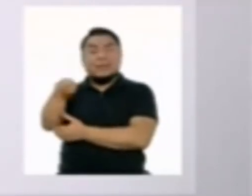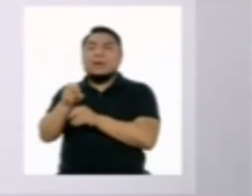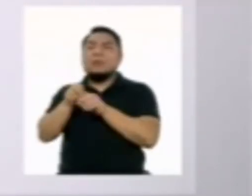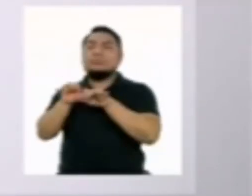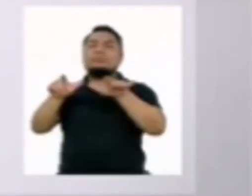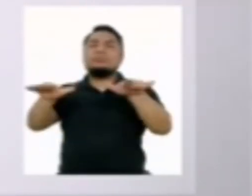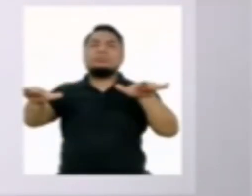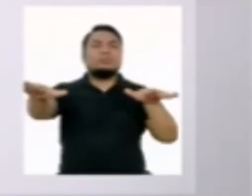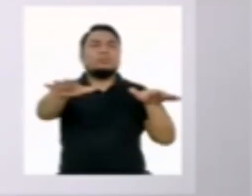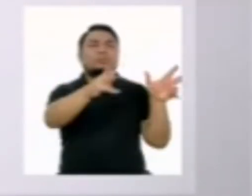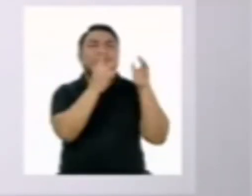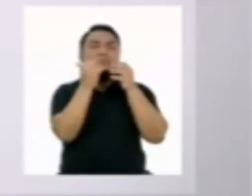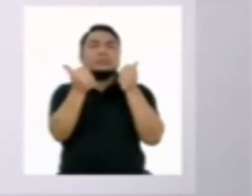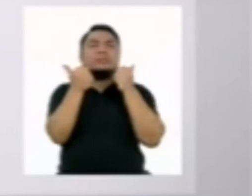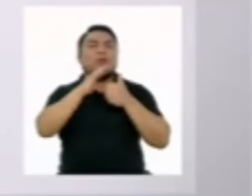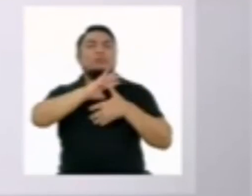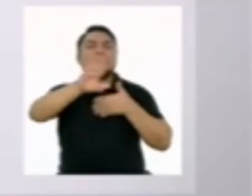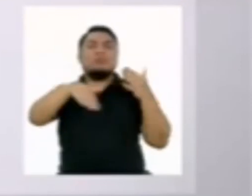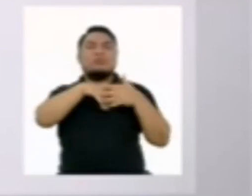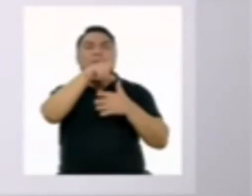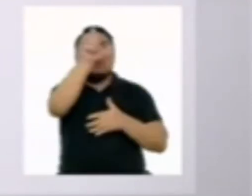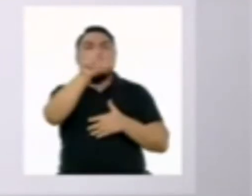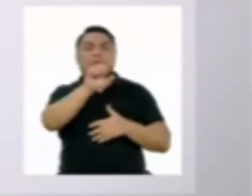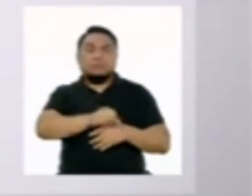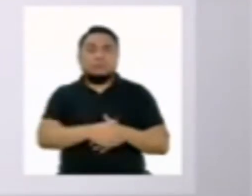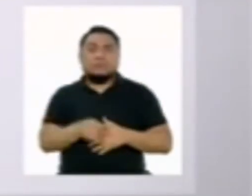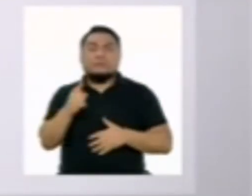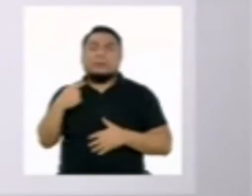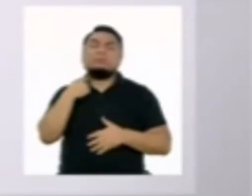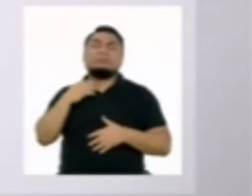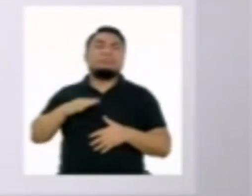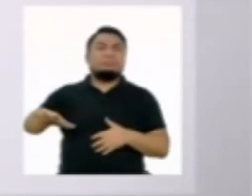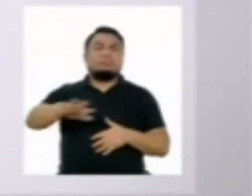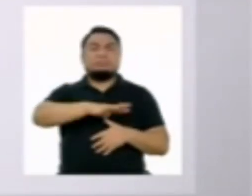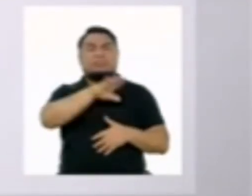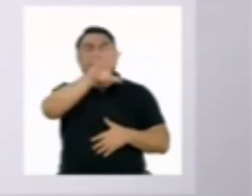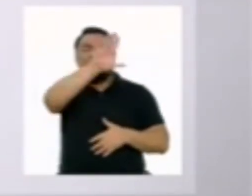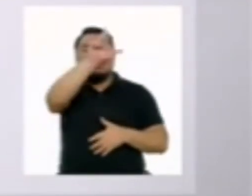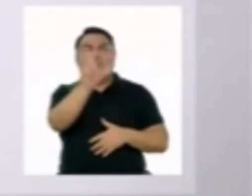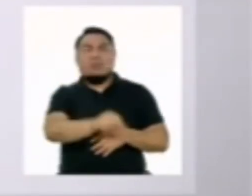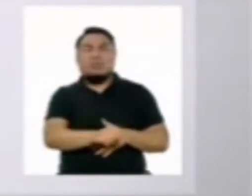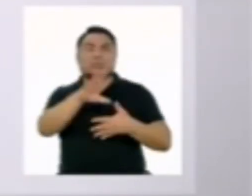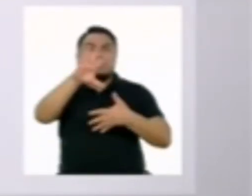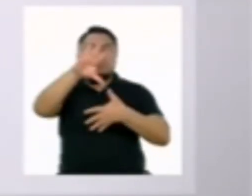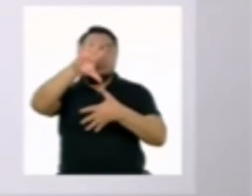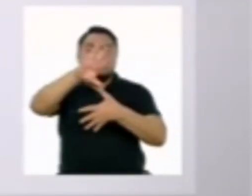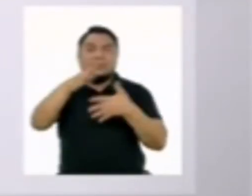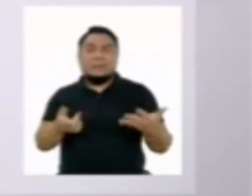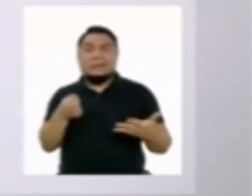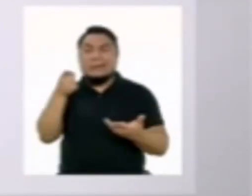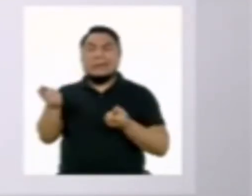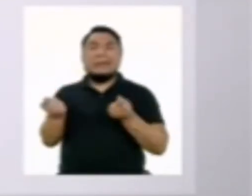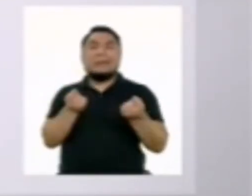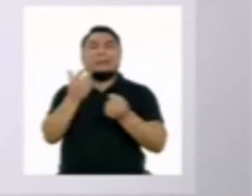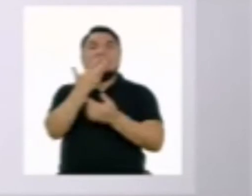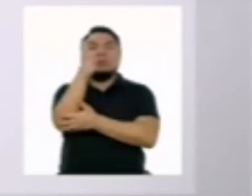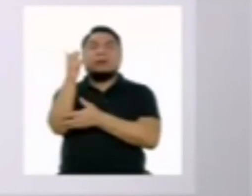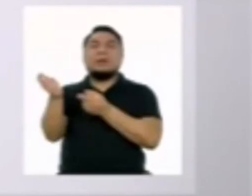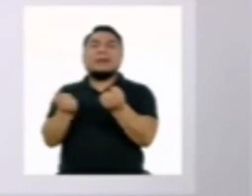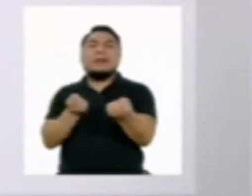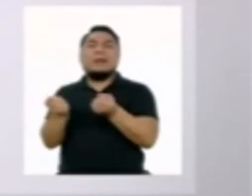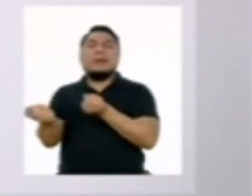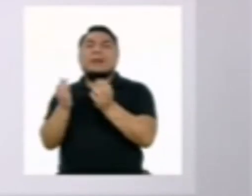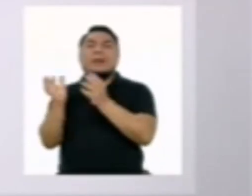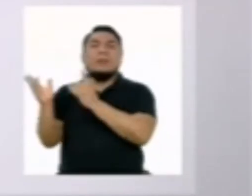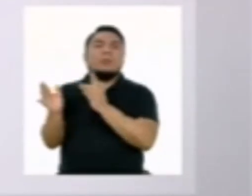Sudamérica. Imagínate este impacto en casi todo un continente. La Amazonía es responsable de regular el clima de la región y